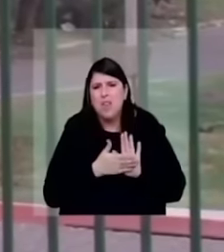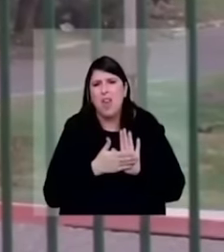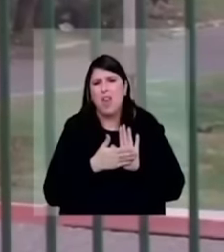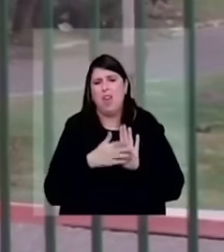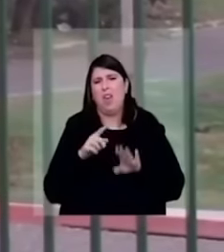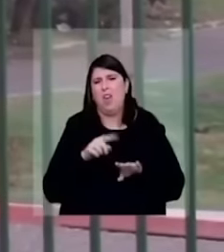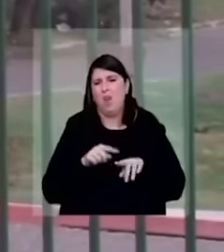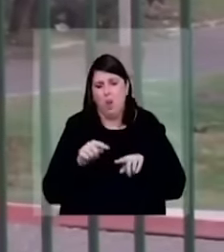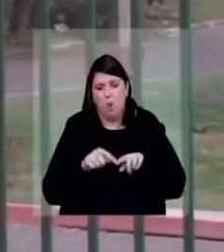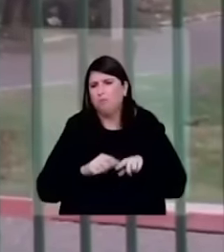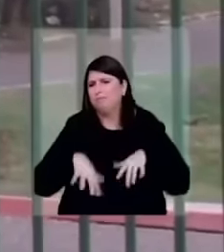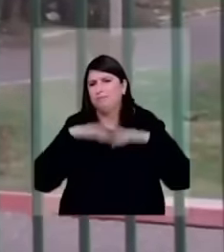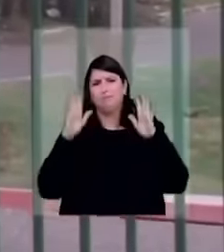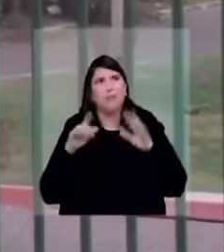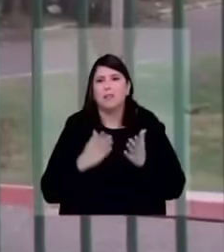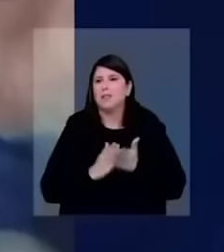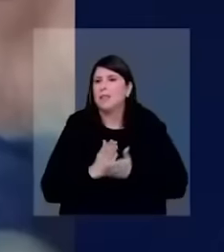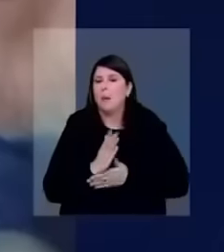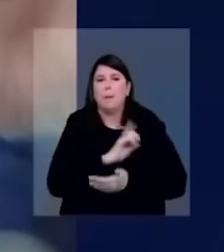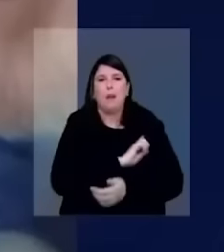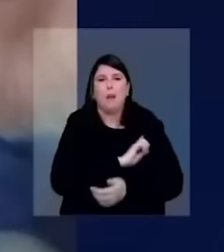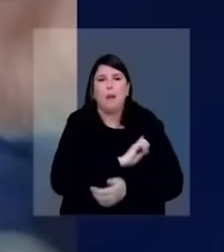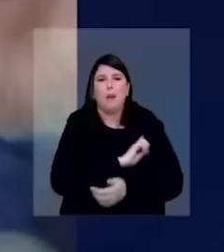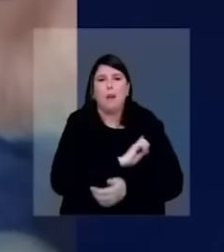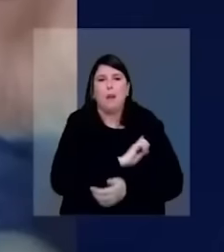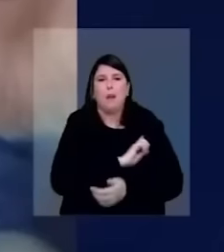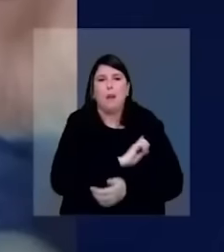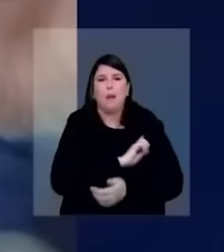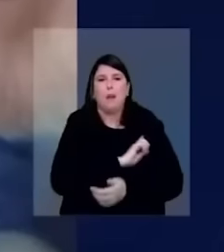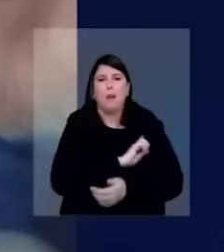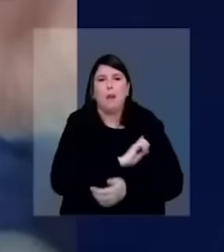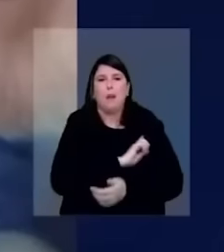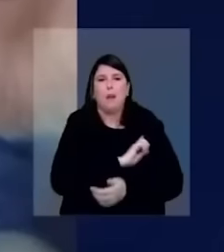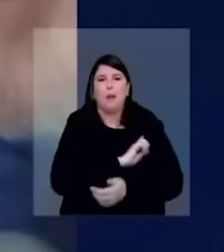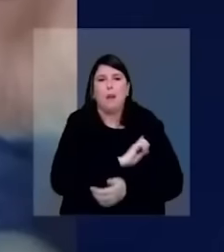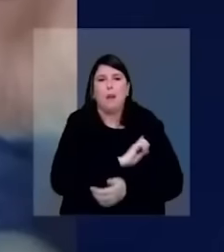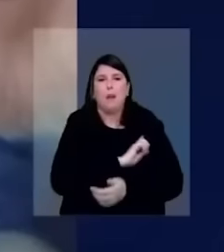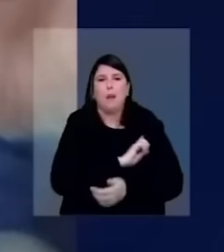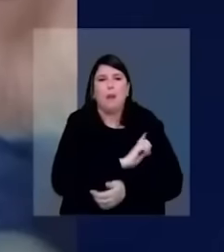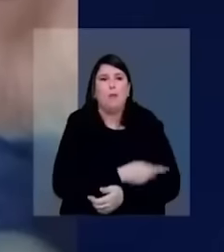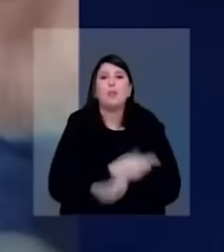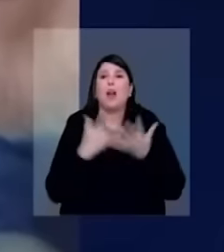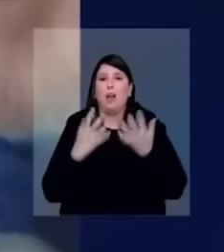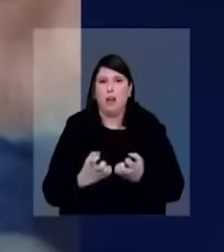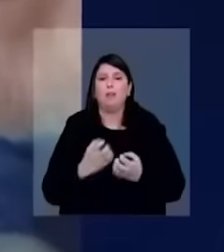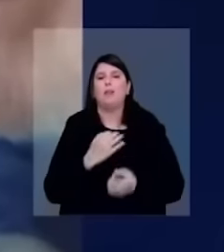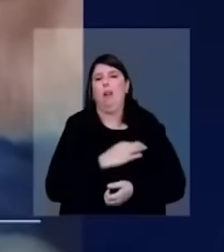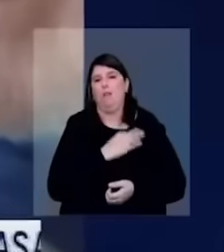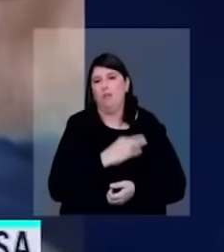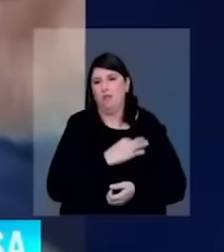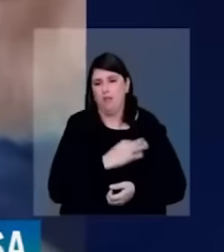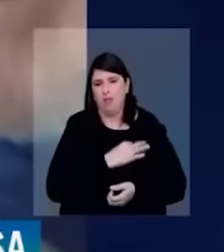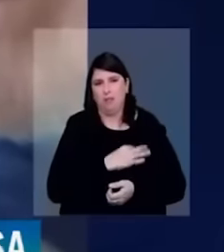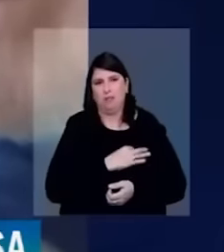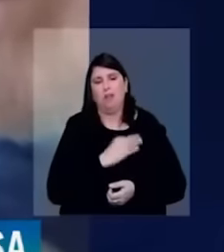esa fuerza, esa entereza de que quería vivir. Su abuela. No, es muy fuerte, amigo, la historia. Es muy fuerte. Que pasó gran parte de